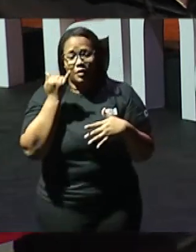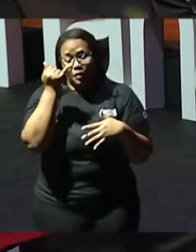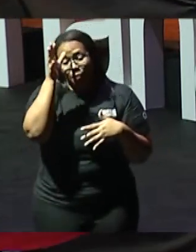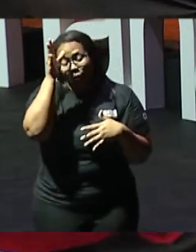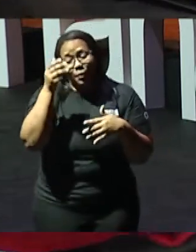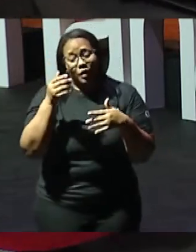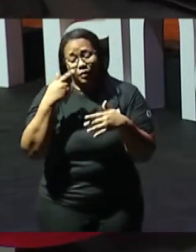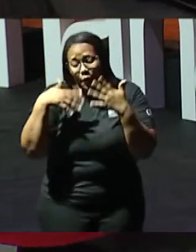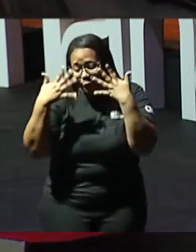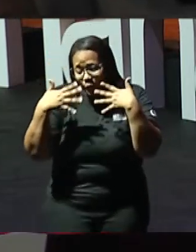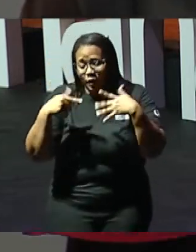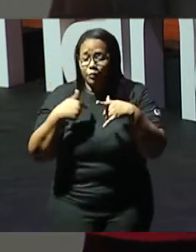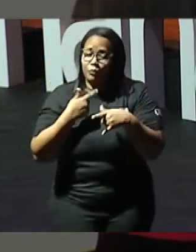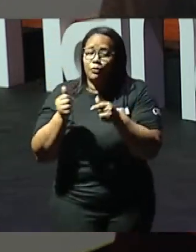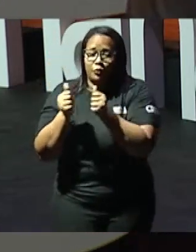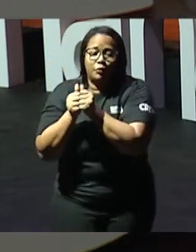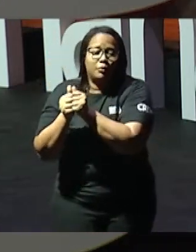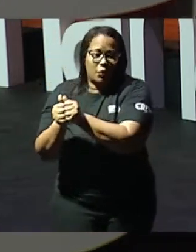y yo lloré